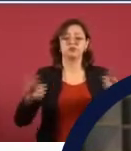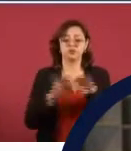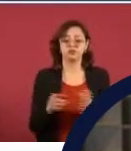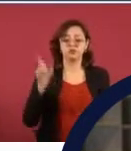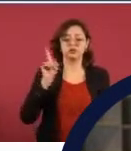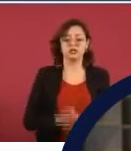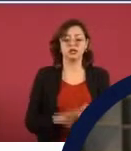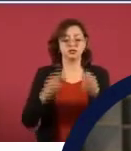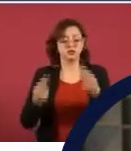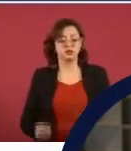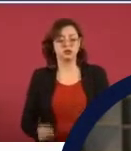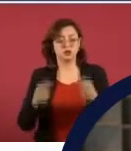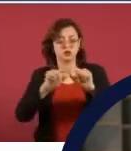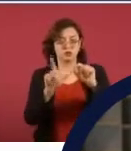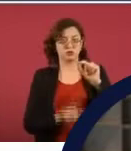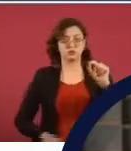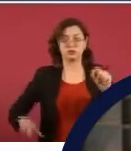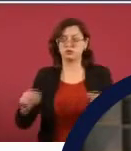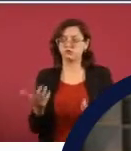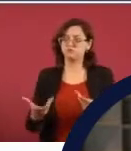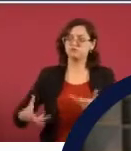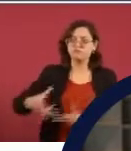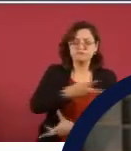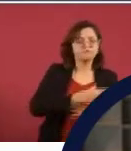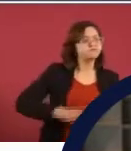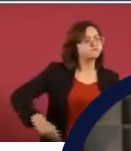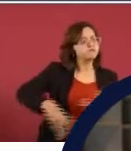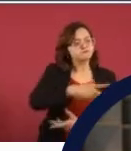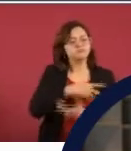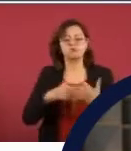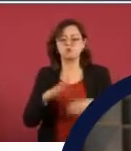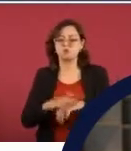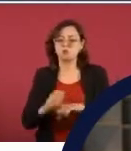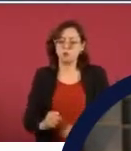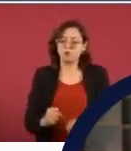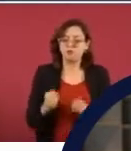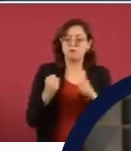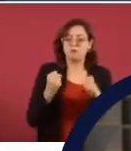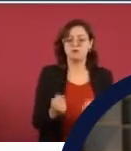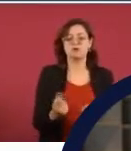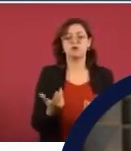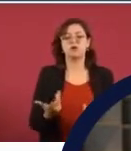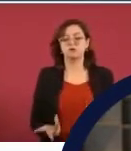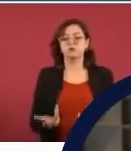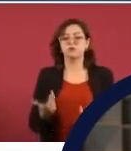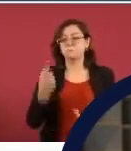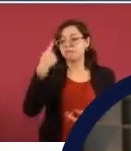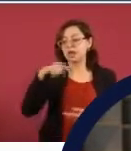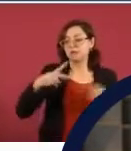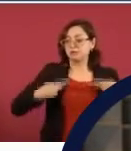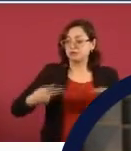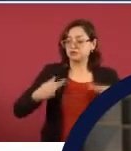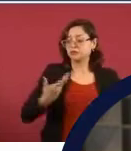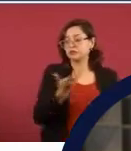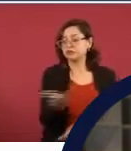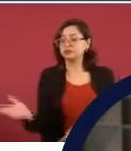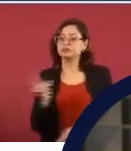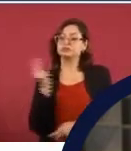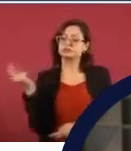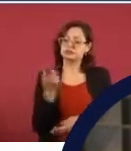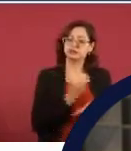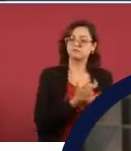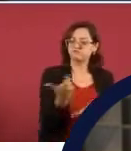¿no? Porque quiere decir que se está respaldando implícitamente un modelo que nos genera desconfianza. Entonces